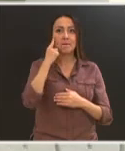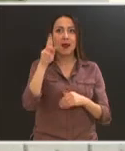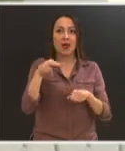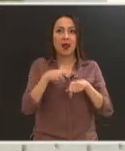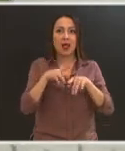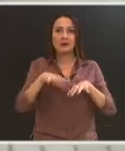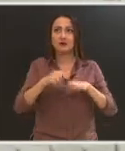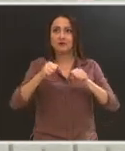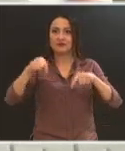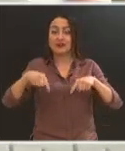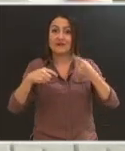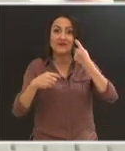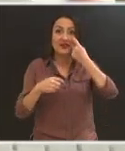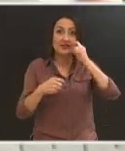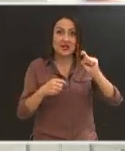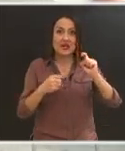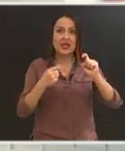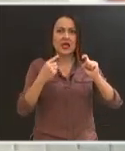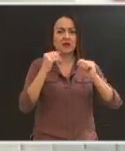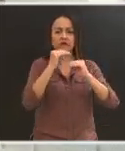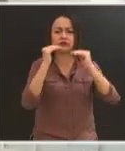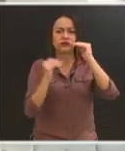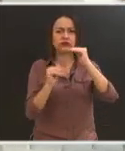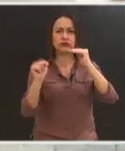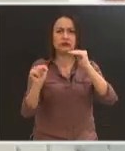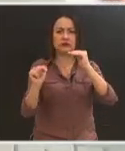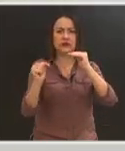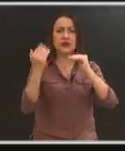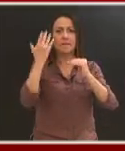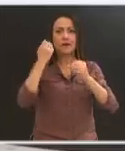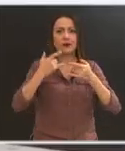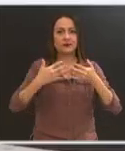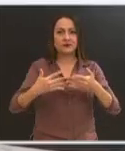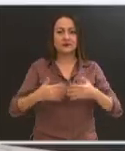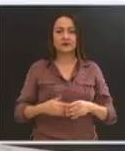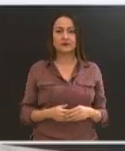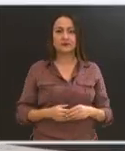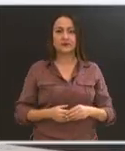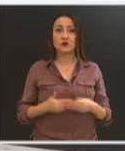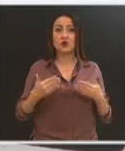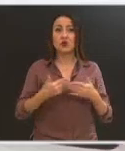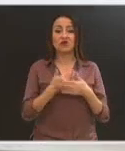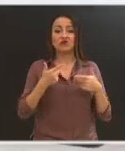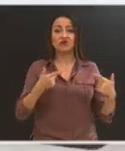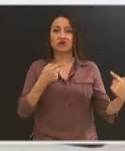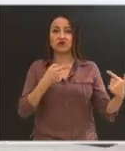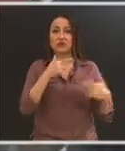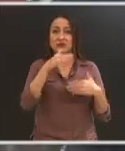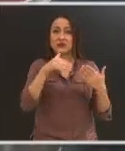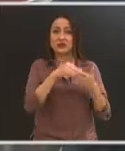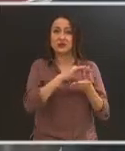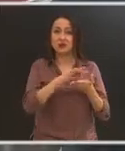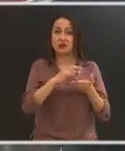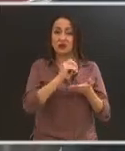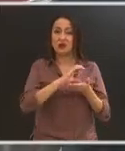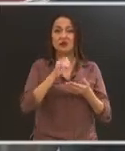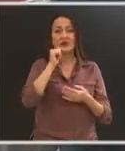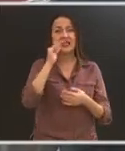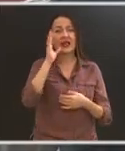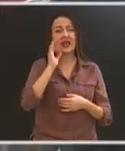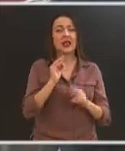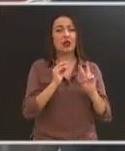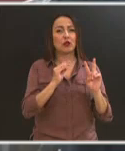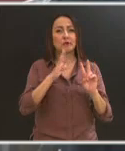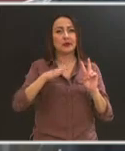nacionalidad. Fiscalía había desestimado esta causa. Nueva balacera frente a un centro educativo. Policía sospecha de